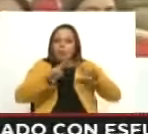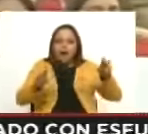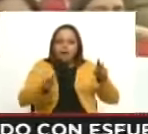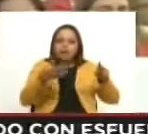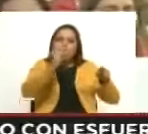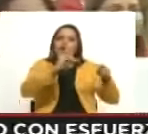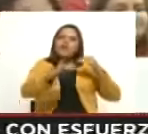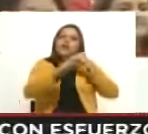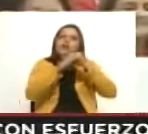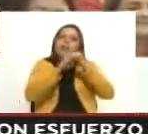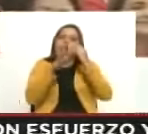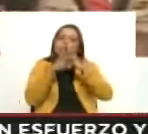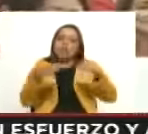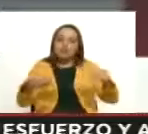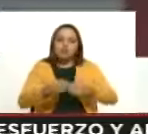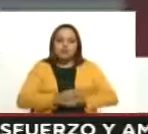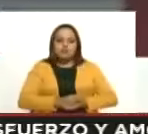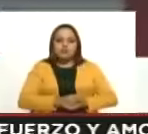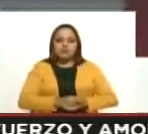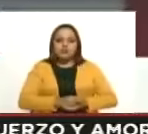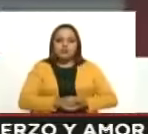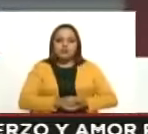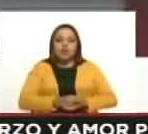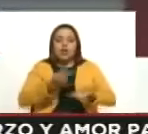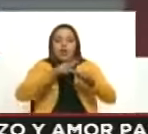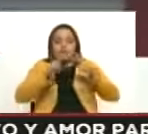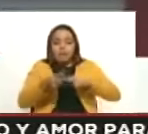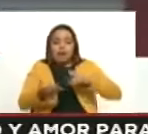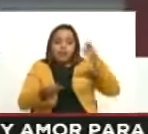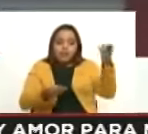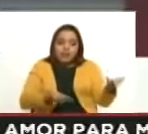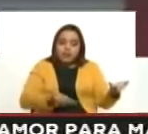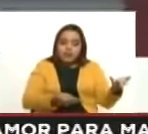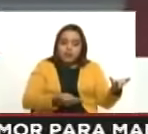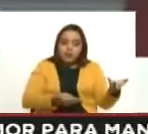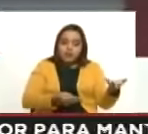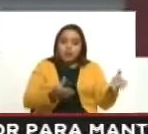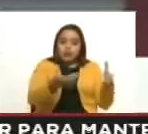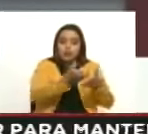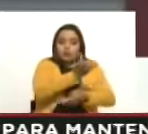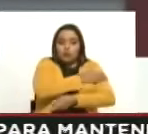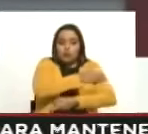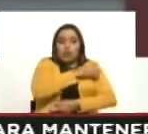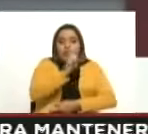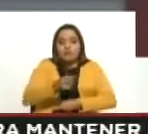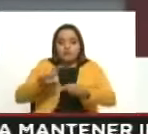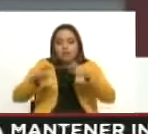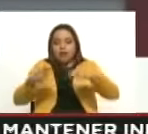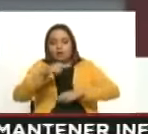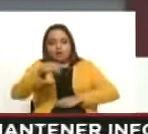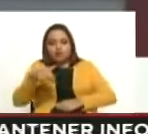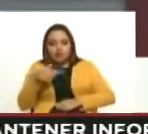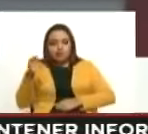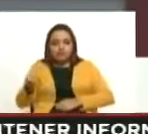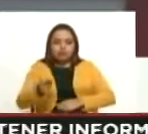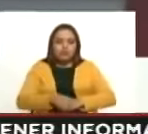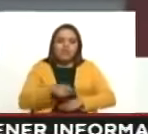¿ves? Es la paz de ellos y la paz, no, y la paz nuestra. Es una